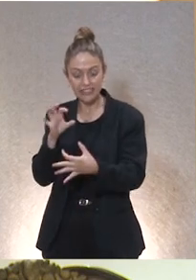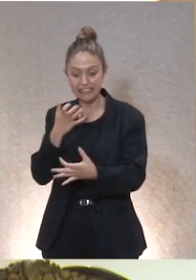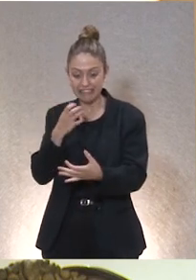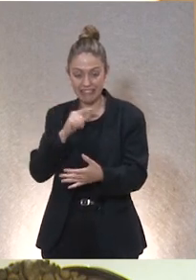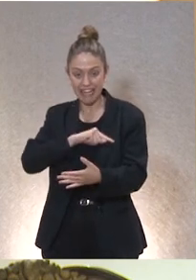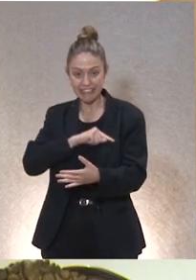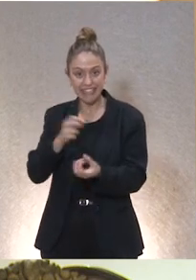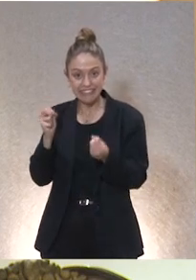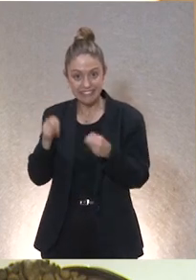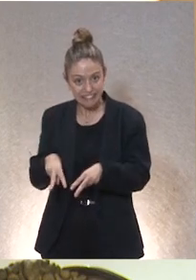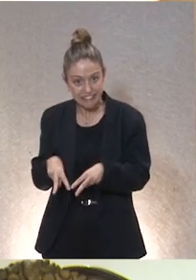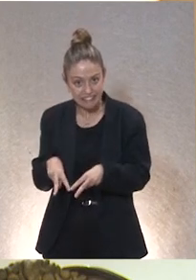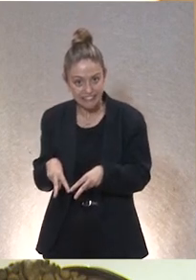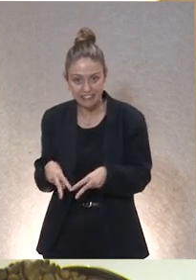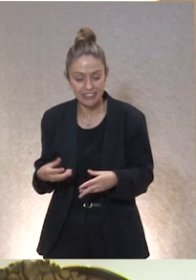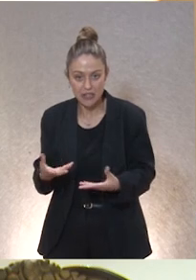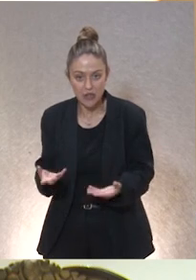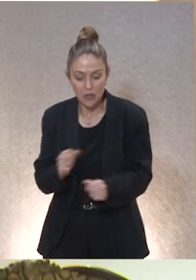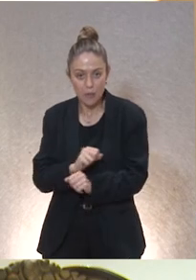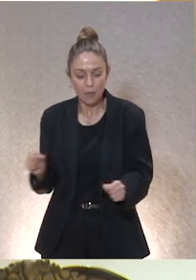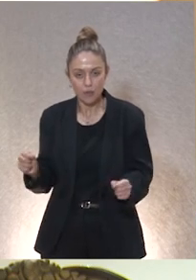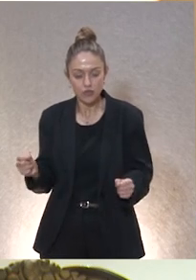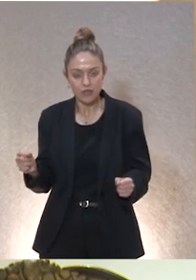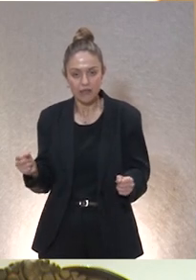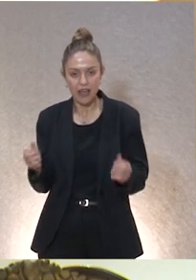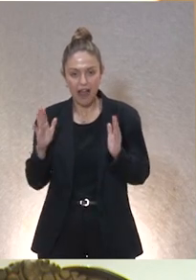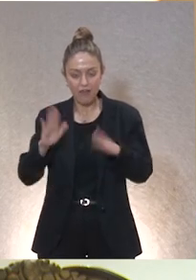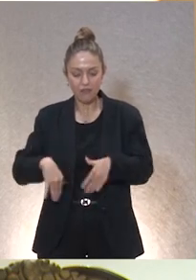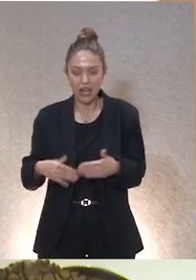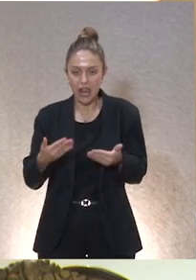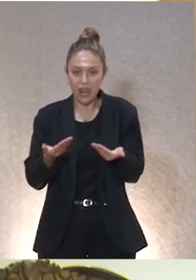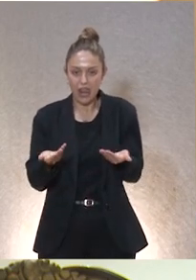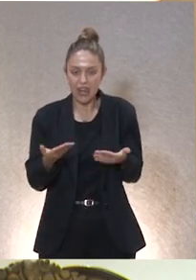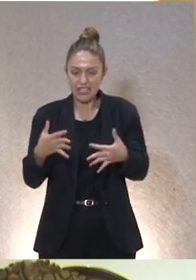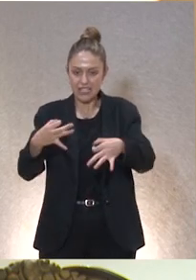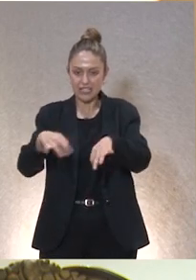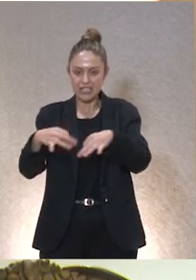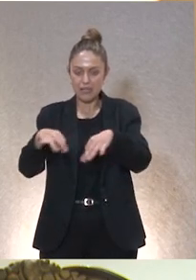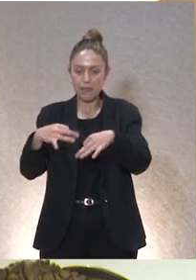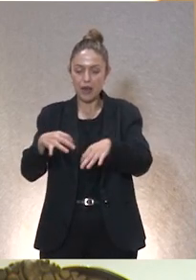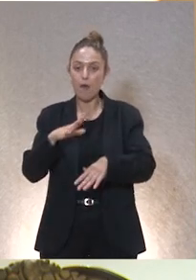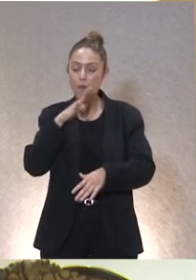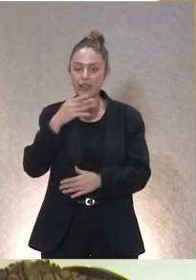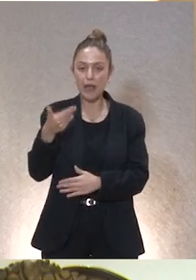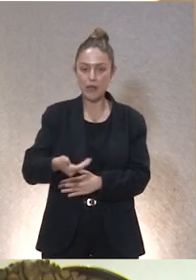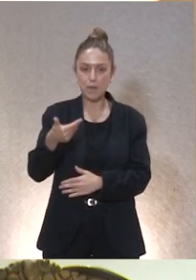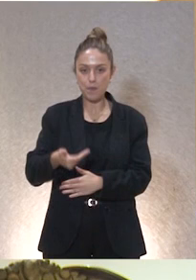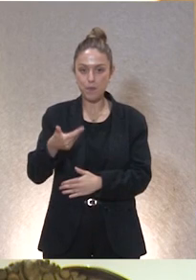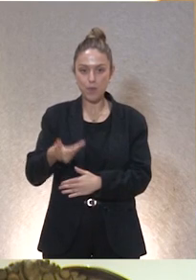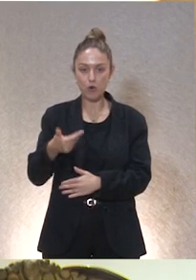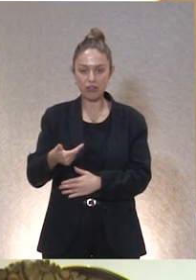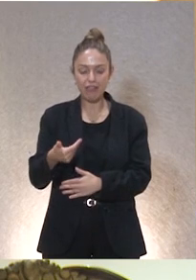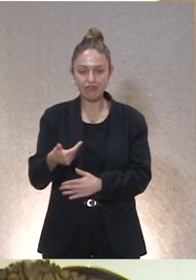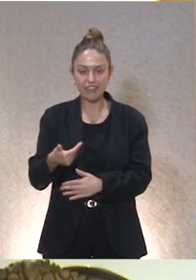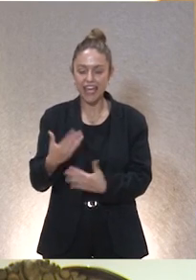el periodismo no merece la pena se queda en nada una mera fachada porque la piedra angular de la profesión es la